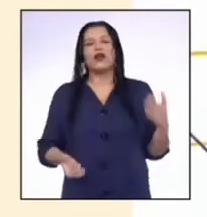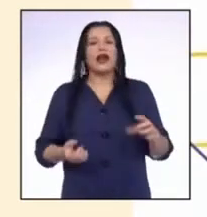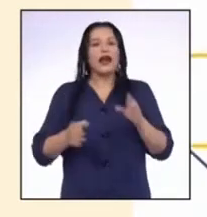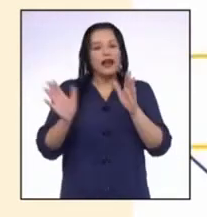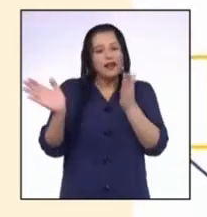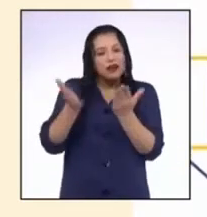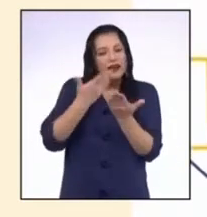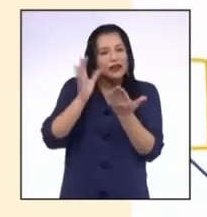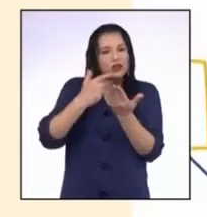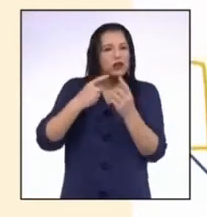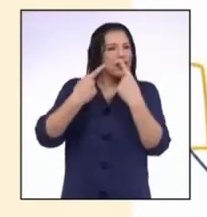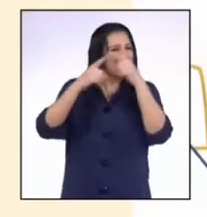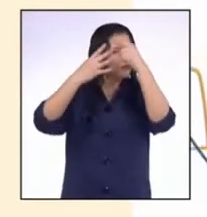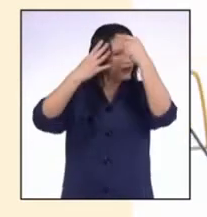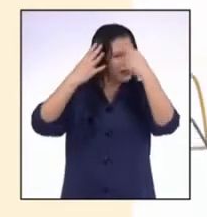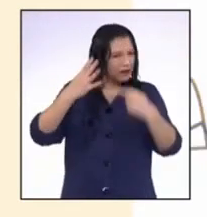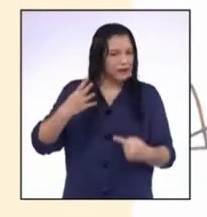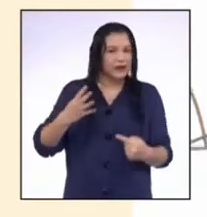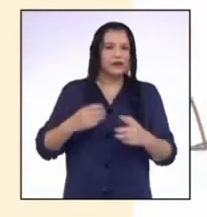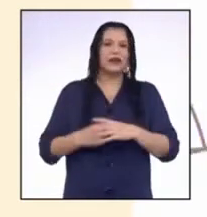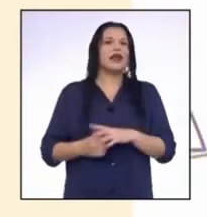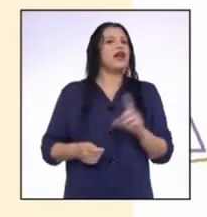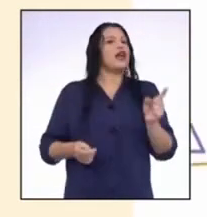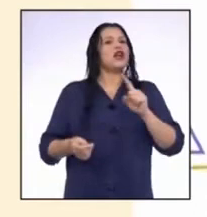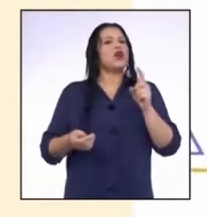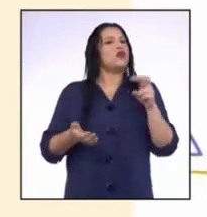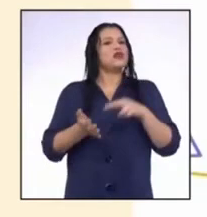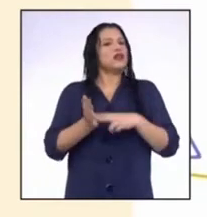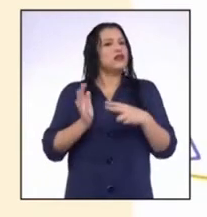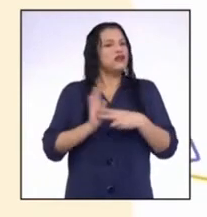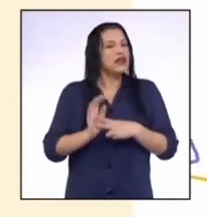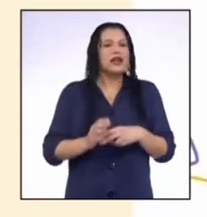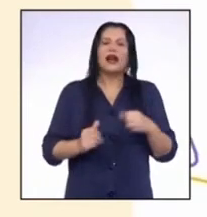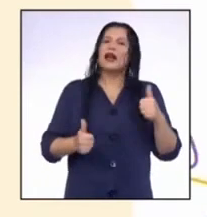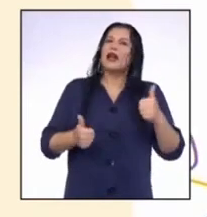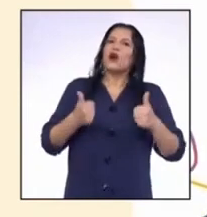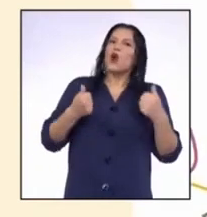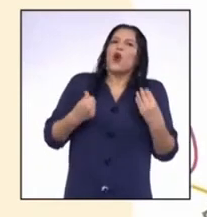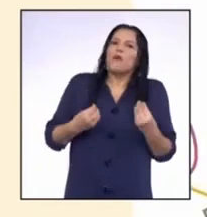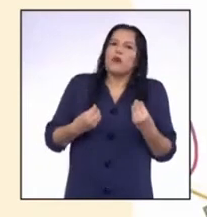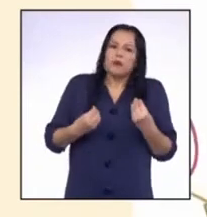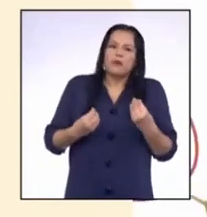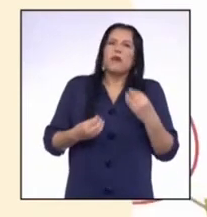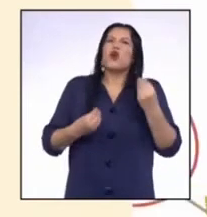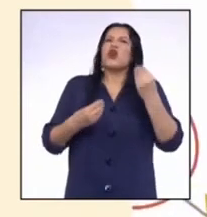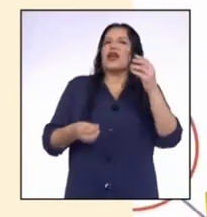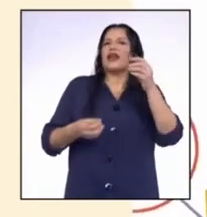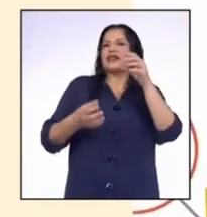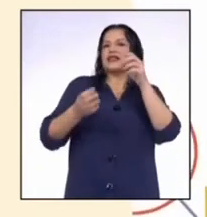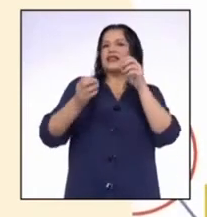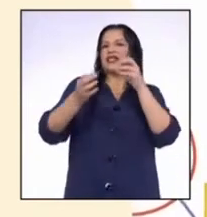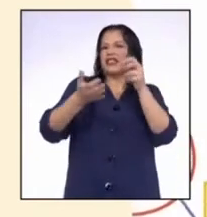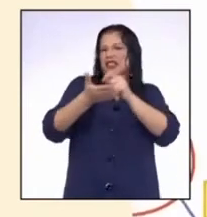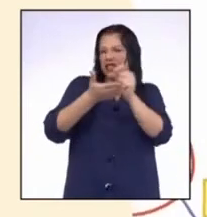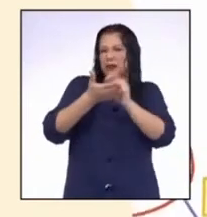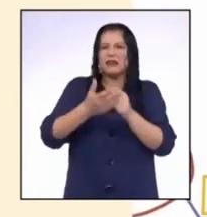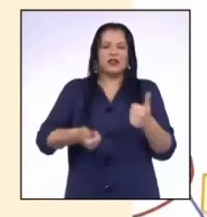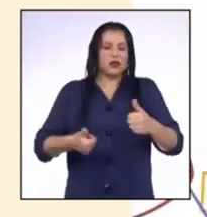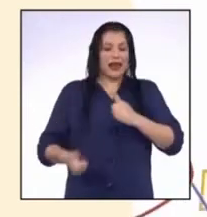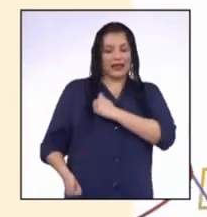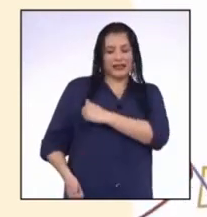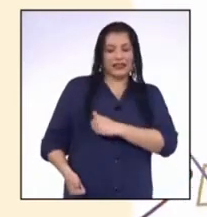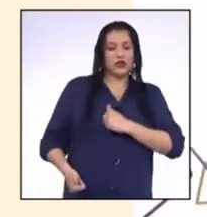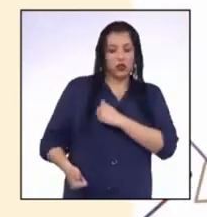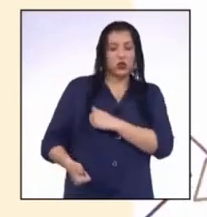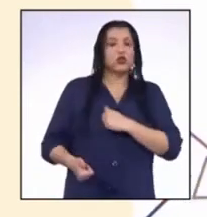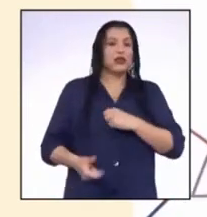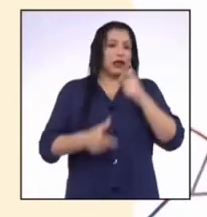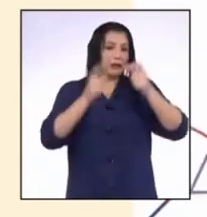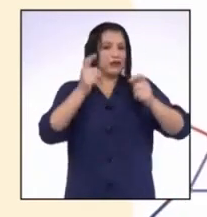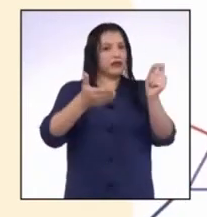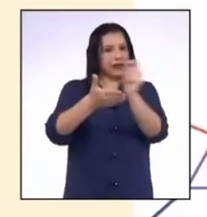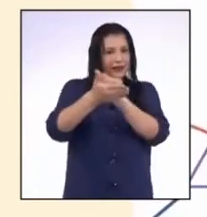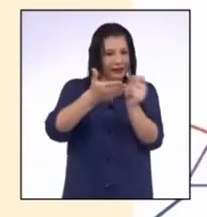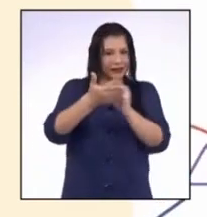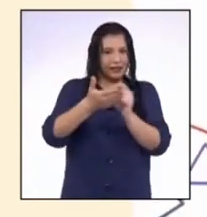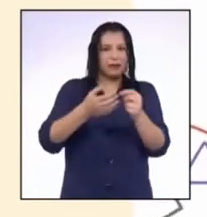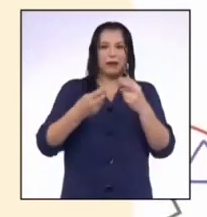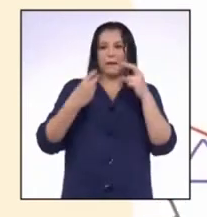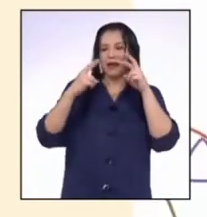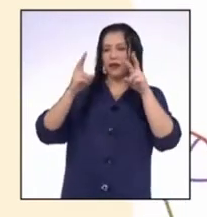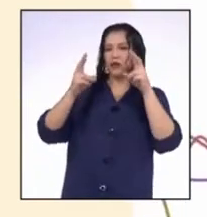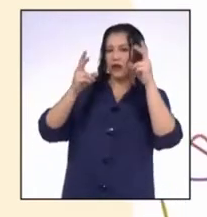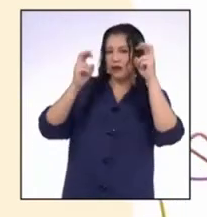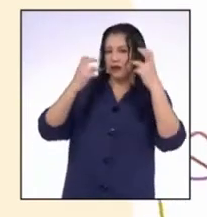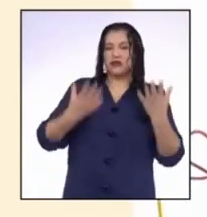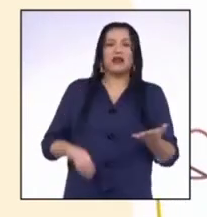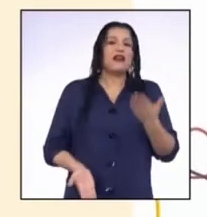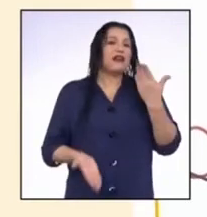literario, etc. No lo define el objeto sobre el cual se escribe, sino la actitud del escritor ante el mismo. En el